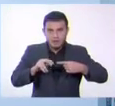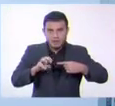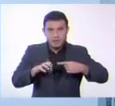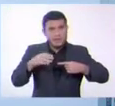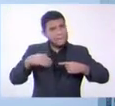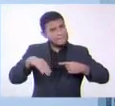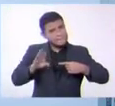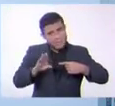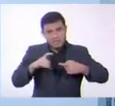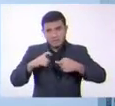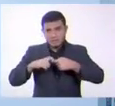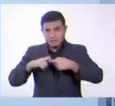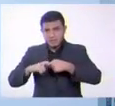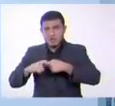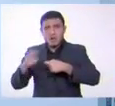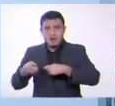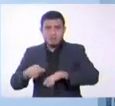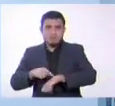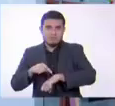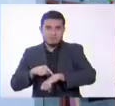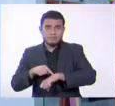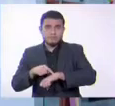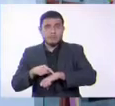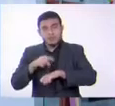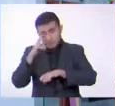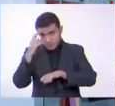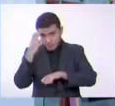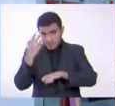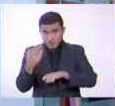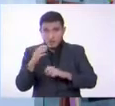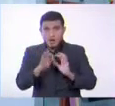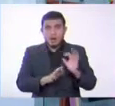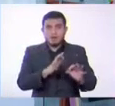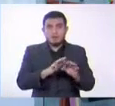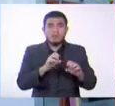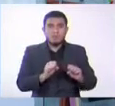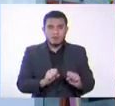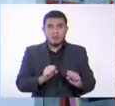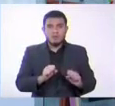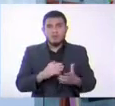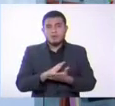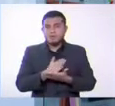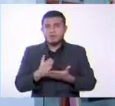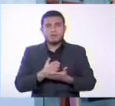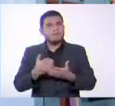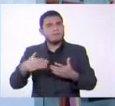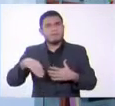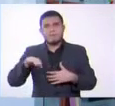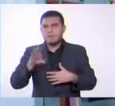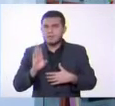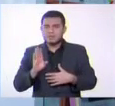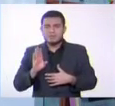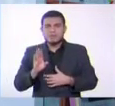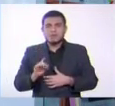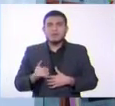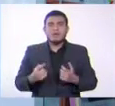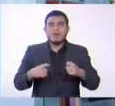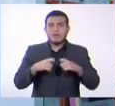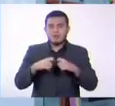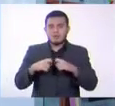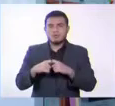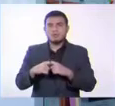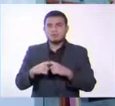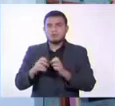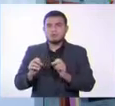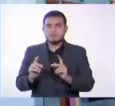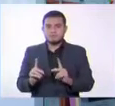un enlace a la vez. Es decir, los átomos pueden compartir más de un par de electrones a la vez.